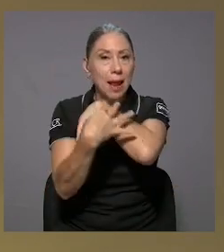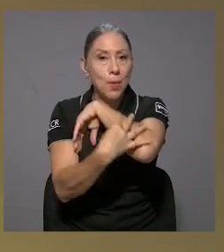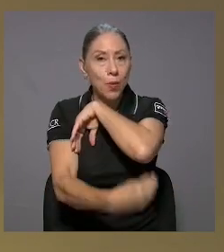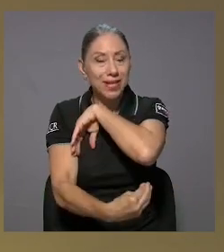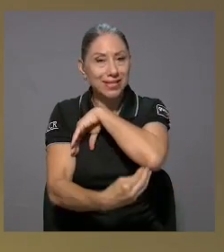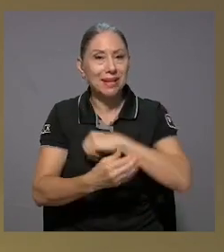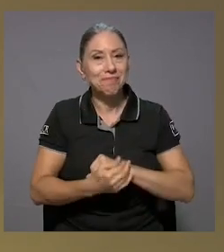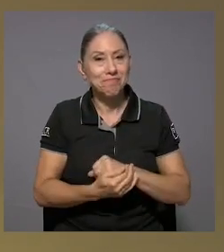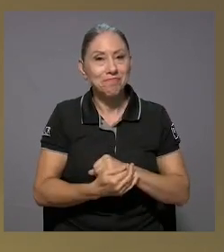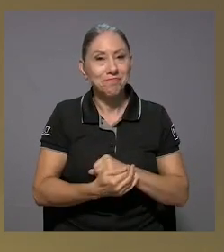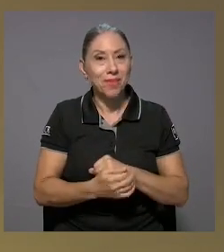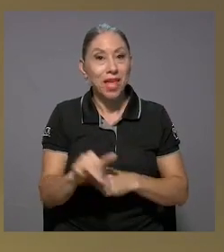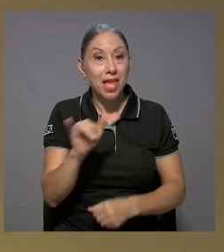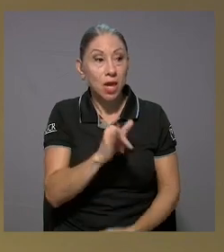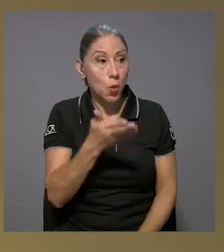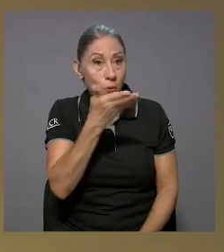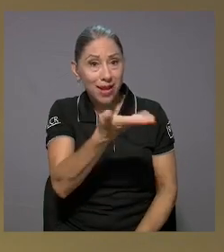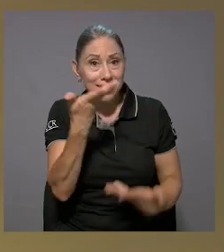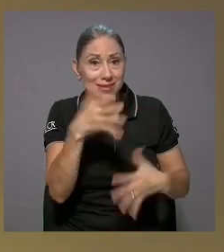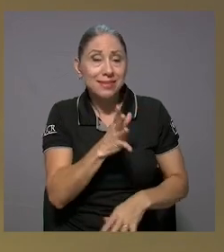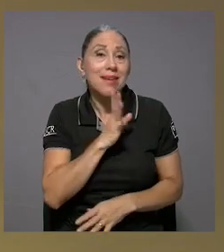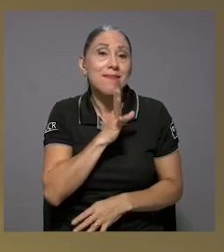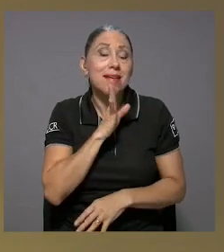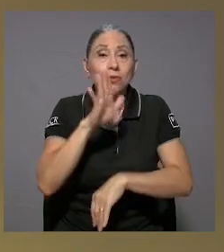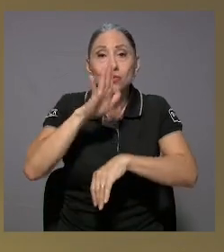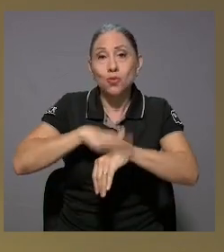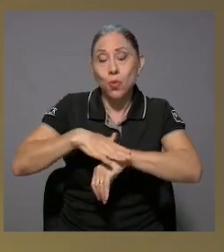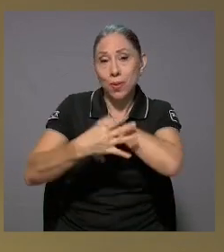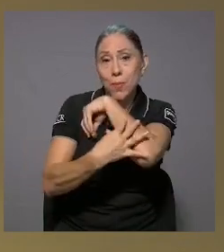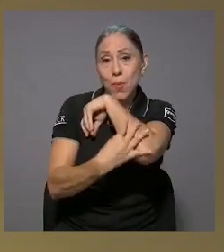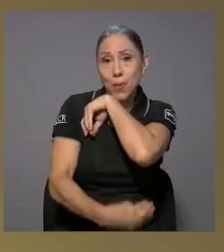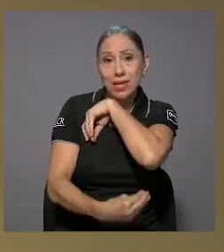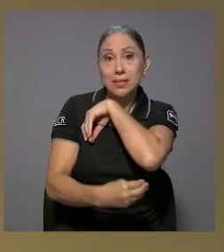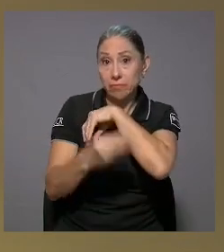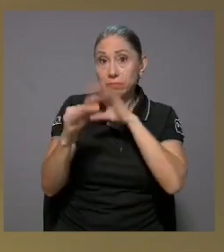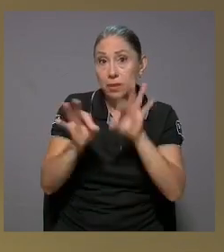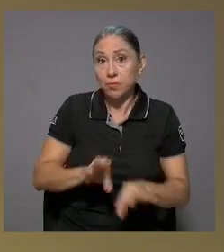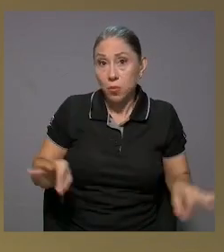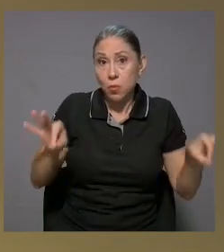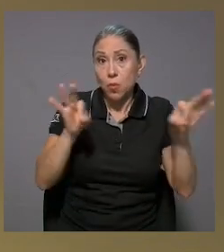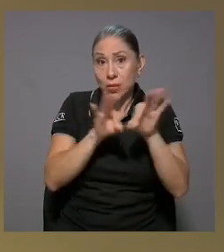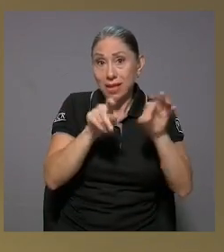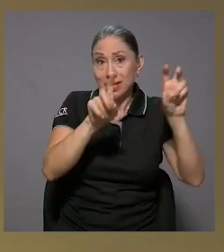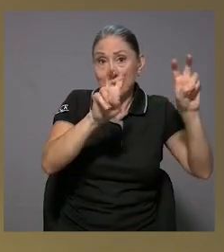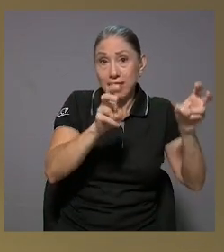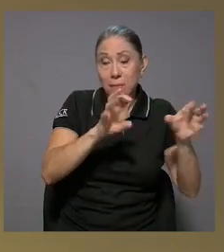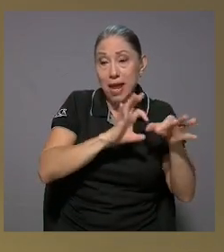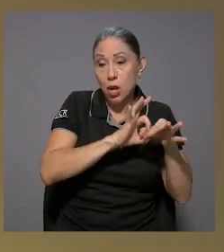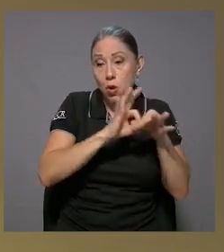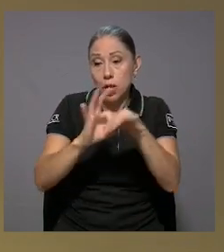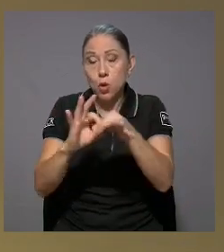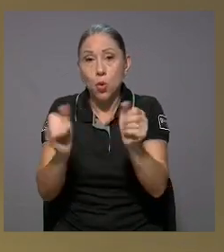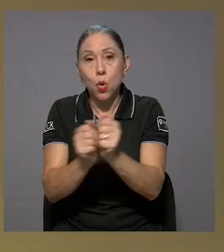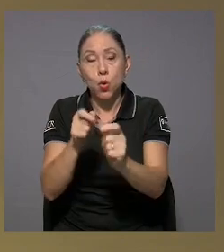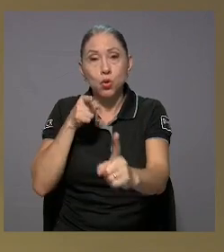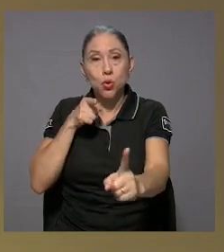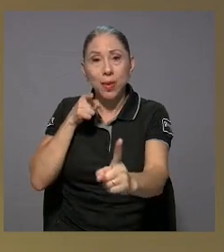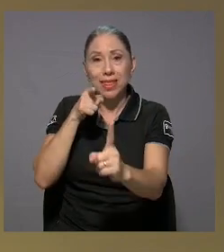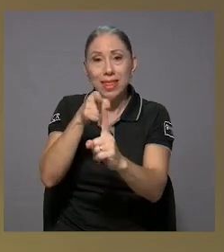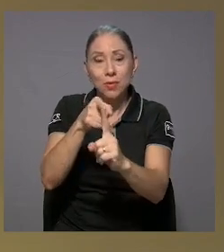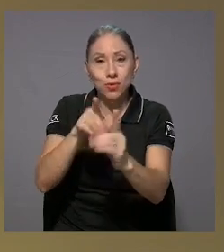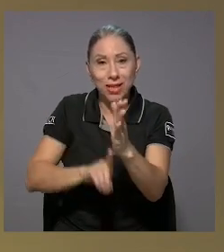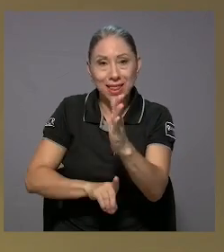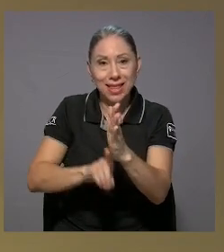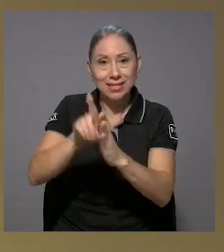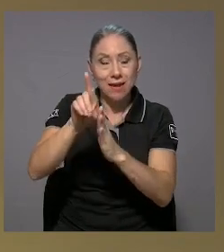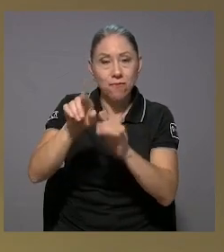la visión multidimensional de la pobreza, y como ella ha estado hablando del tema de pobreza, que le parece un tema importante y lo